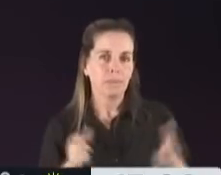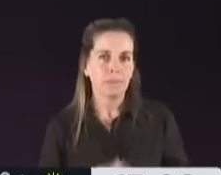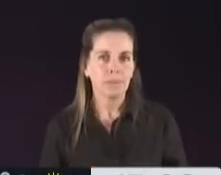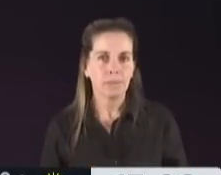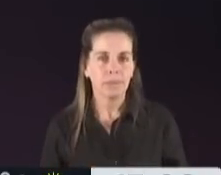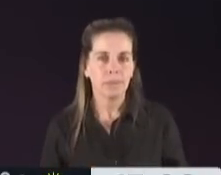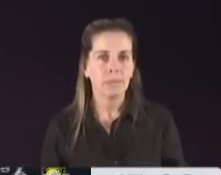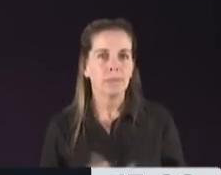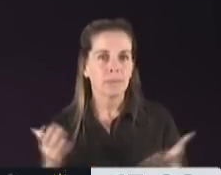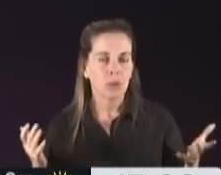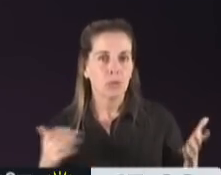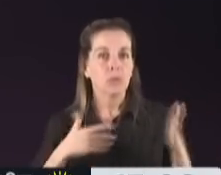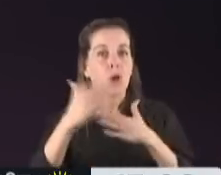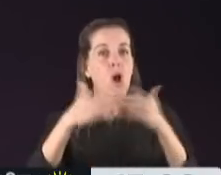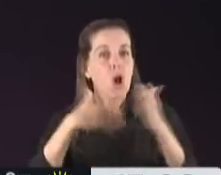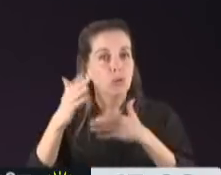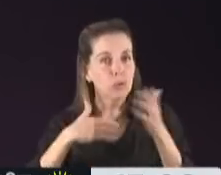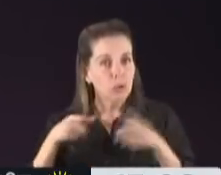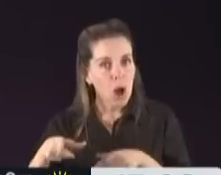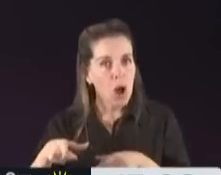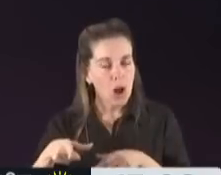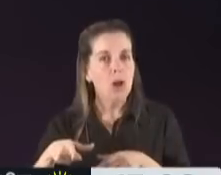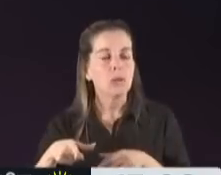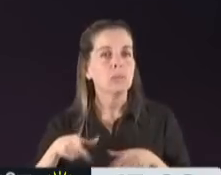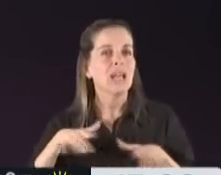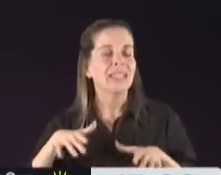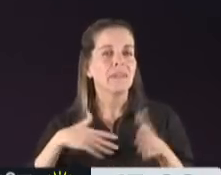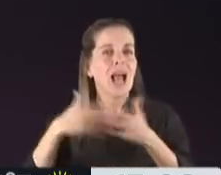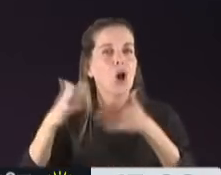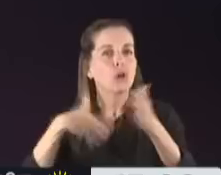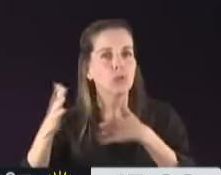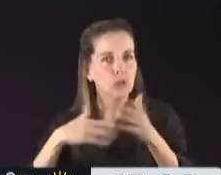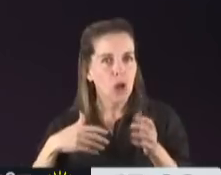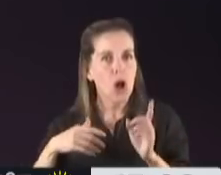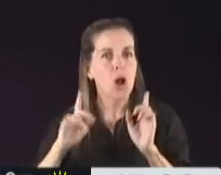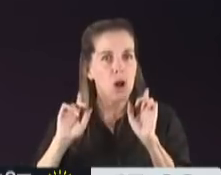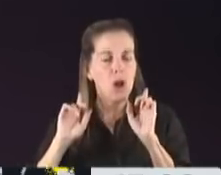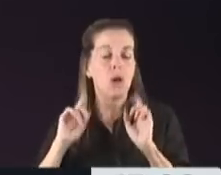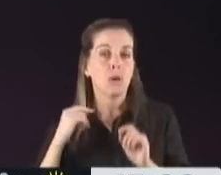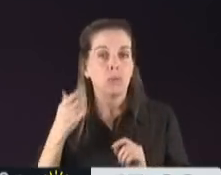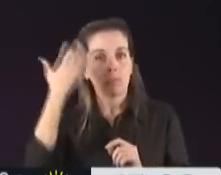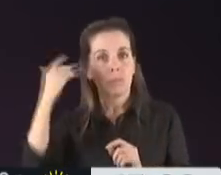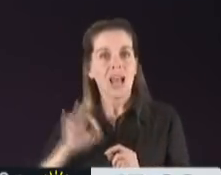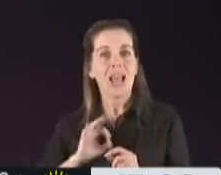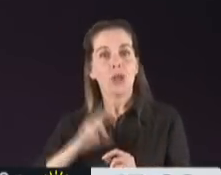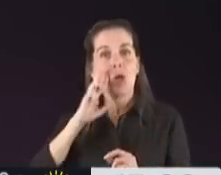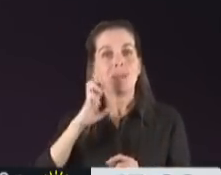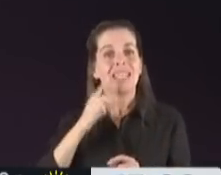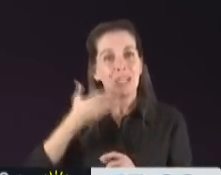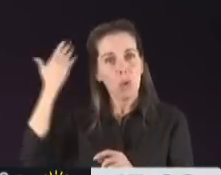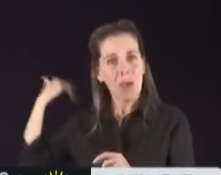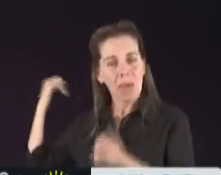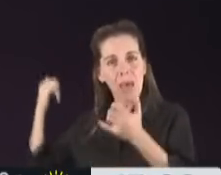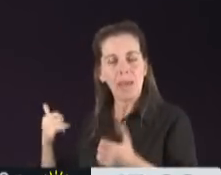Y en la industria de la construcción, en la actividad de la construcción, cuando nosotros llegamos había 220.000